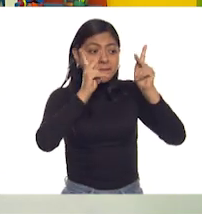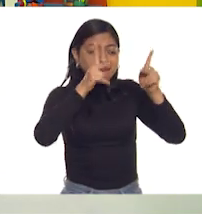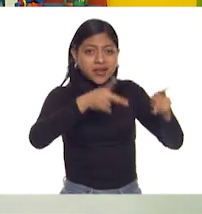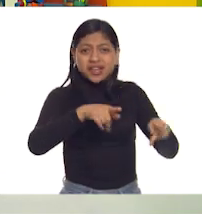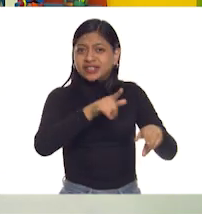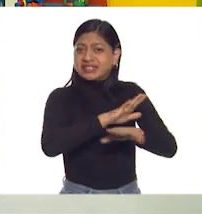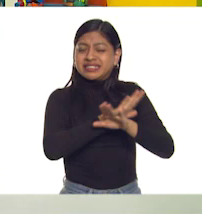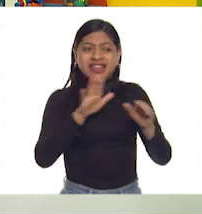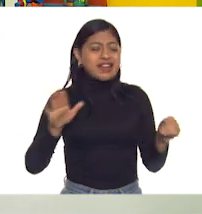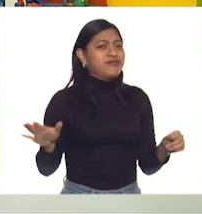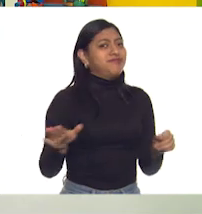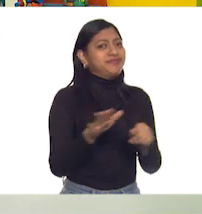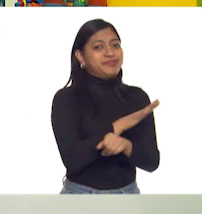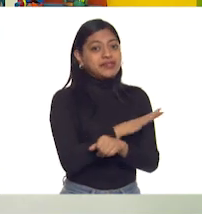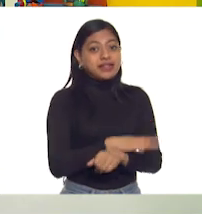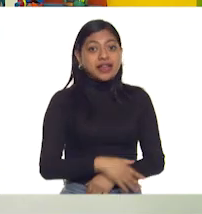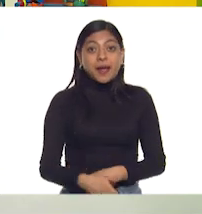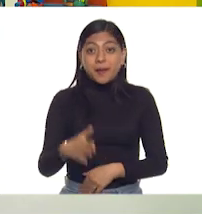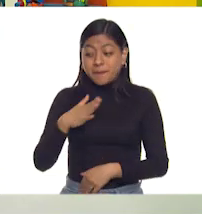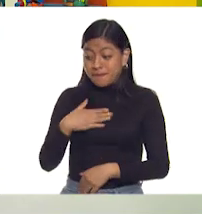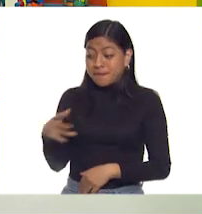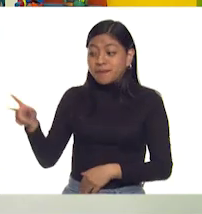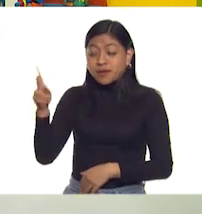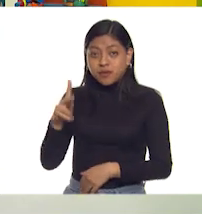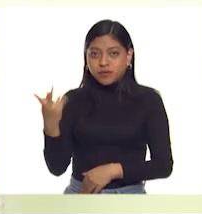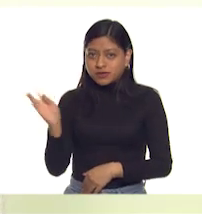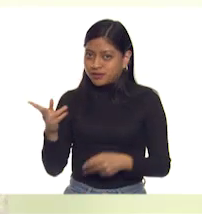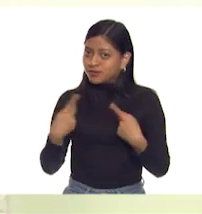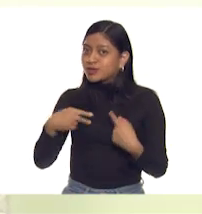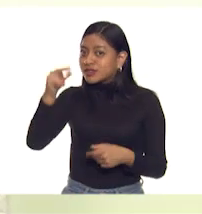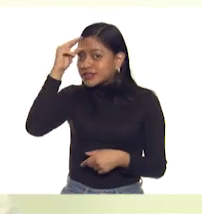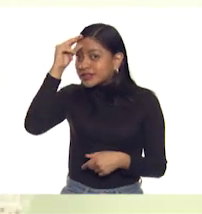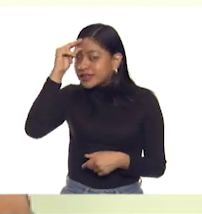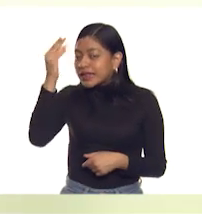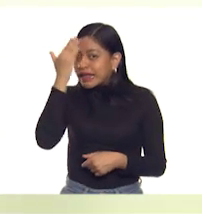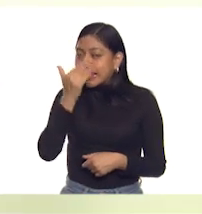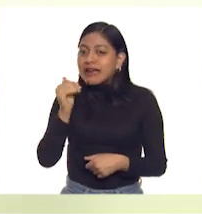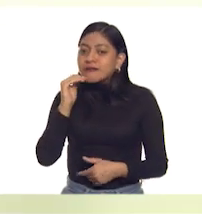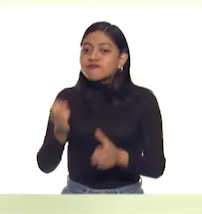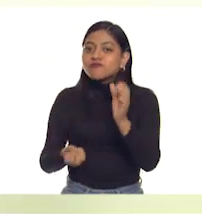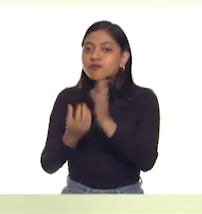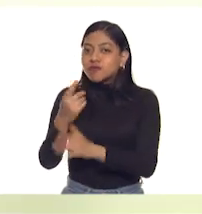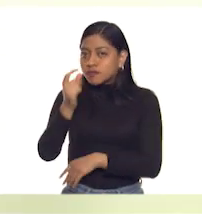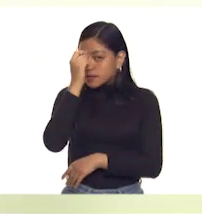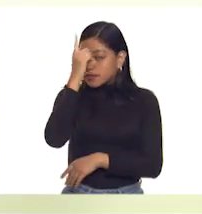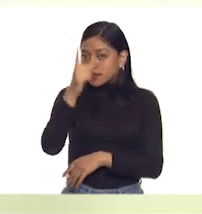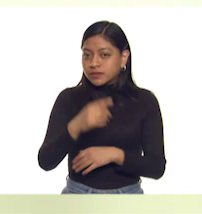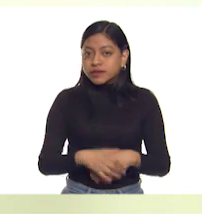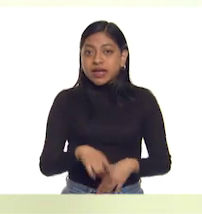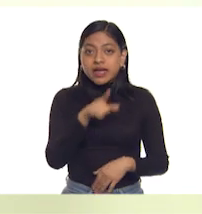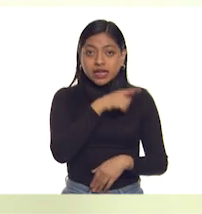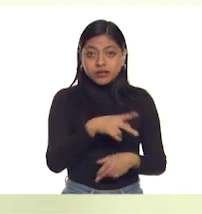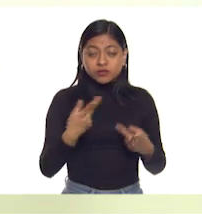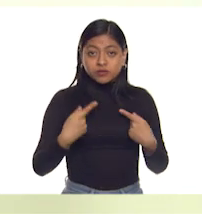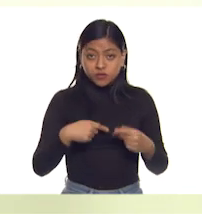la gente de mi pueblo, ingeniosa como siempre, decidió apilar a los muertos